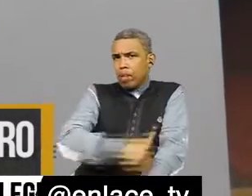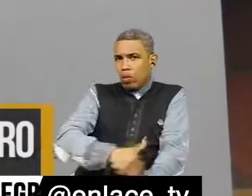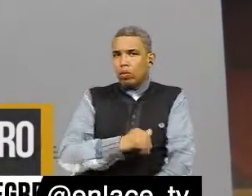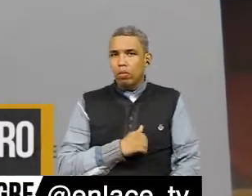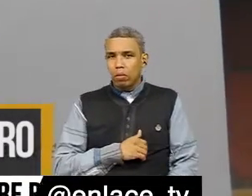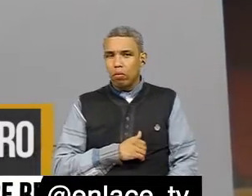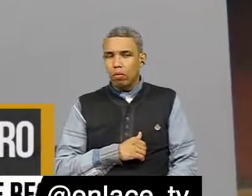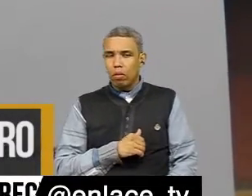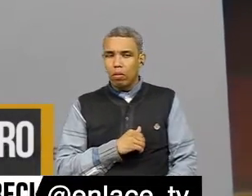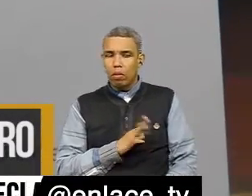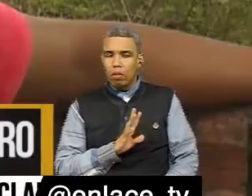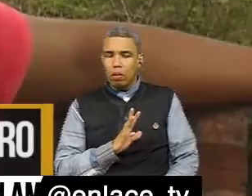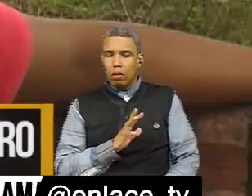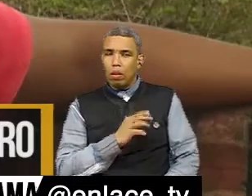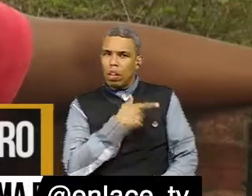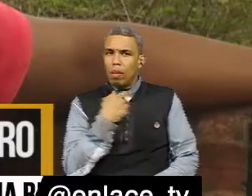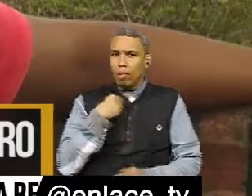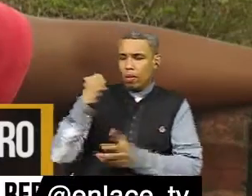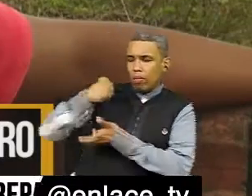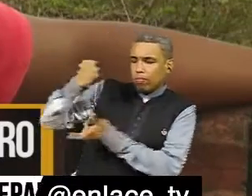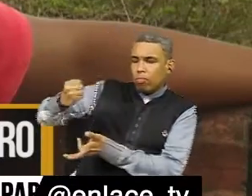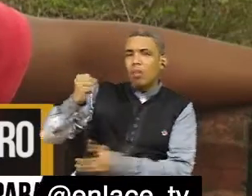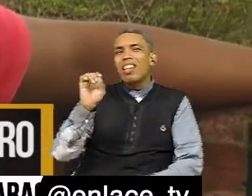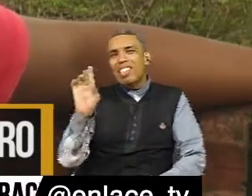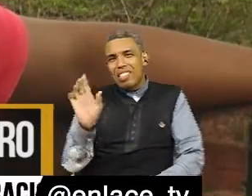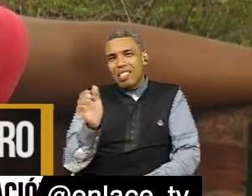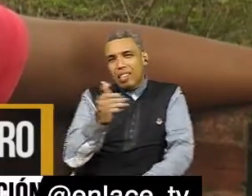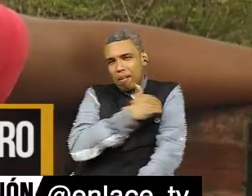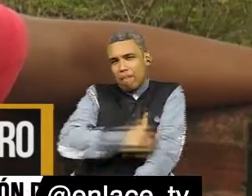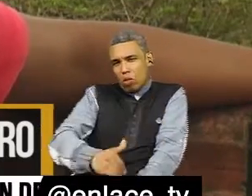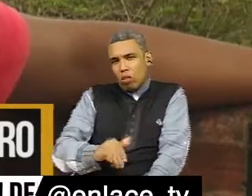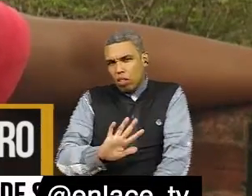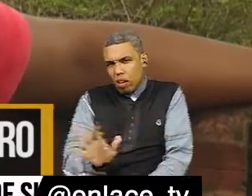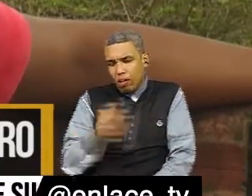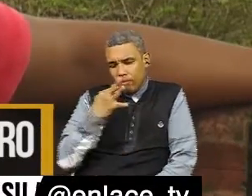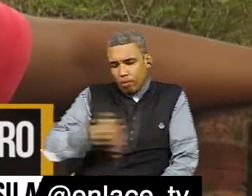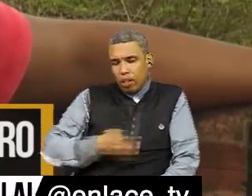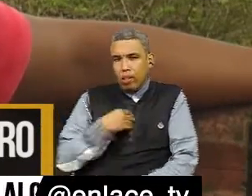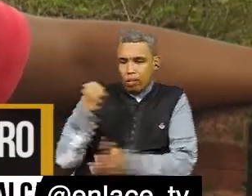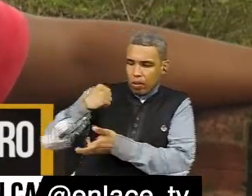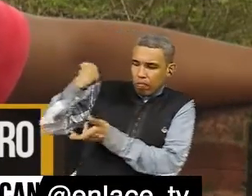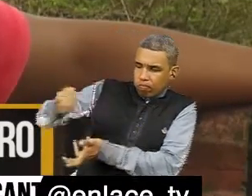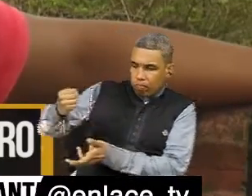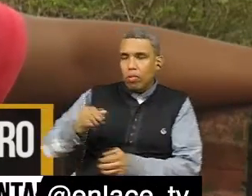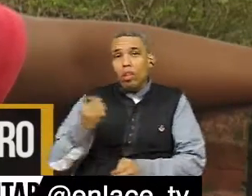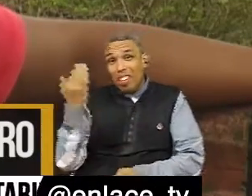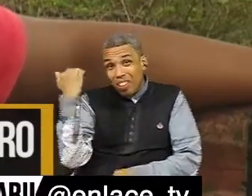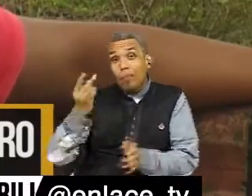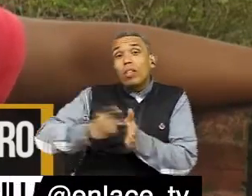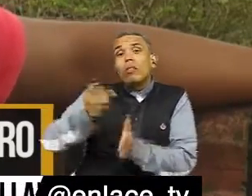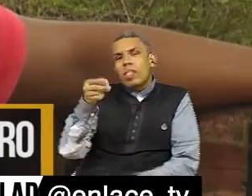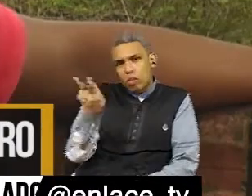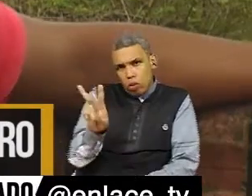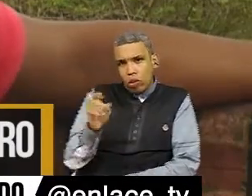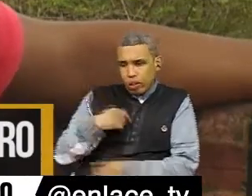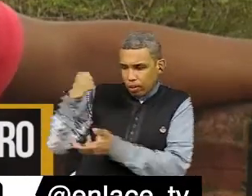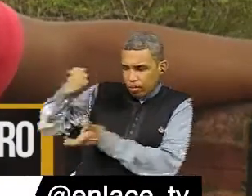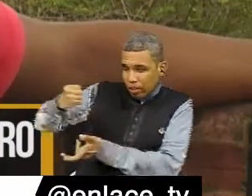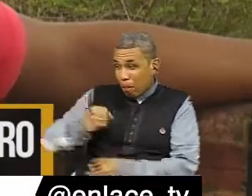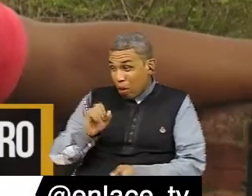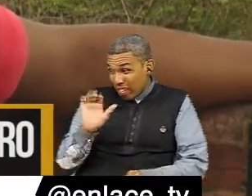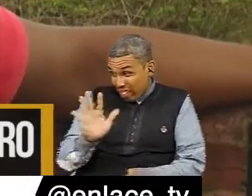Sí, él me dio 15. Y que a la vuelta del año él me daba los 5 millones restantes. Eso fue en el 2011, ya estamos en el 2016 y el señor